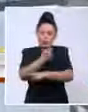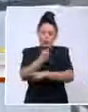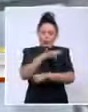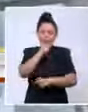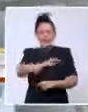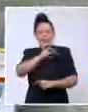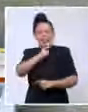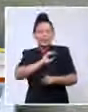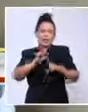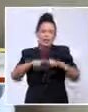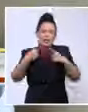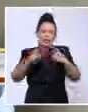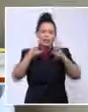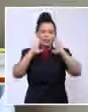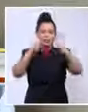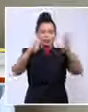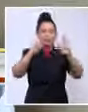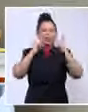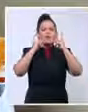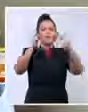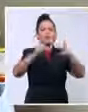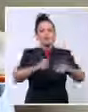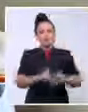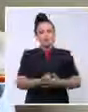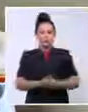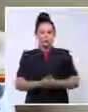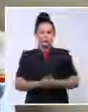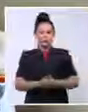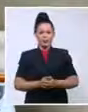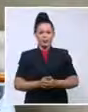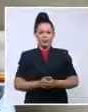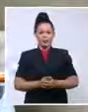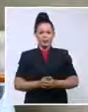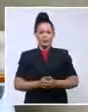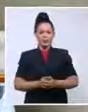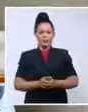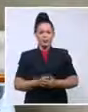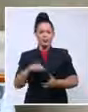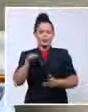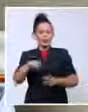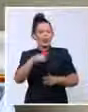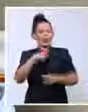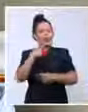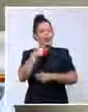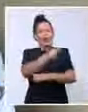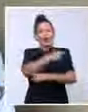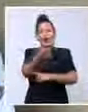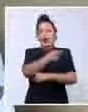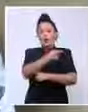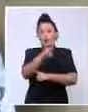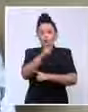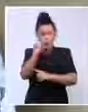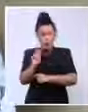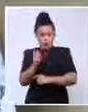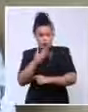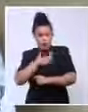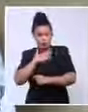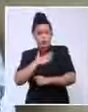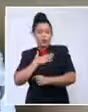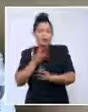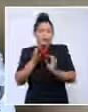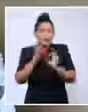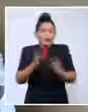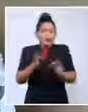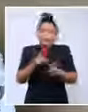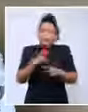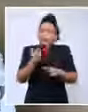yo creo que es una gran profesión de amor en la relación de que se establecen entre el maestro y el alumno